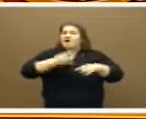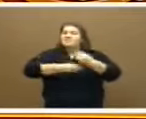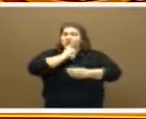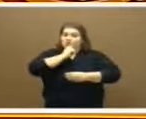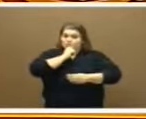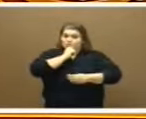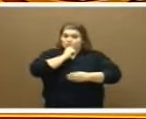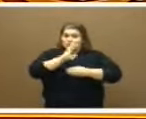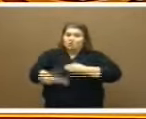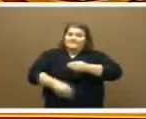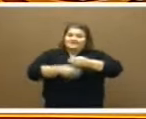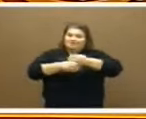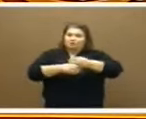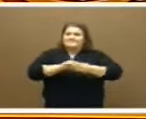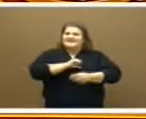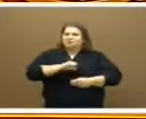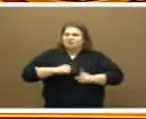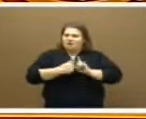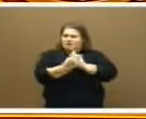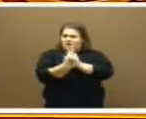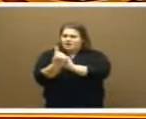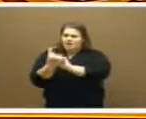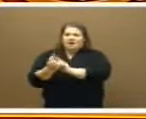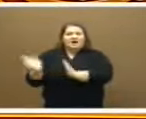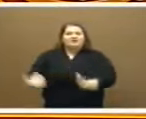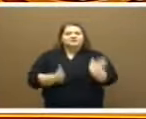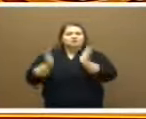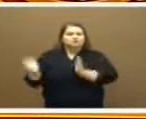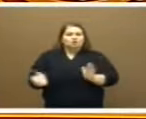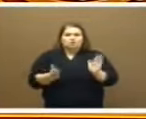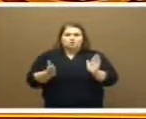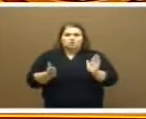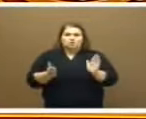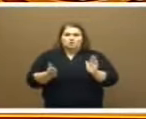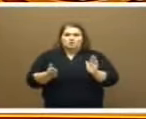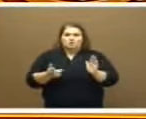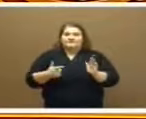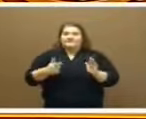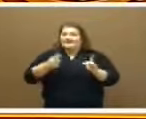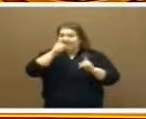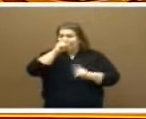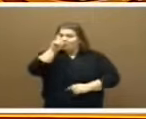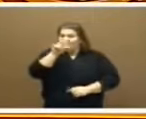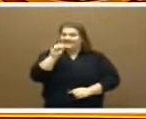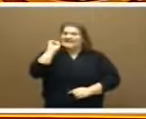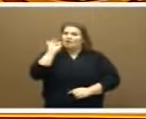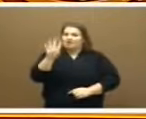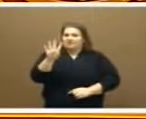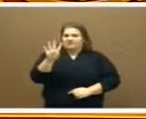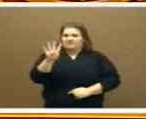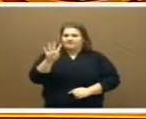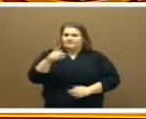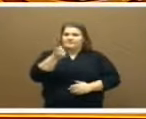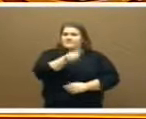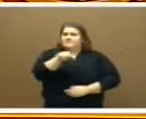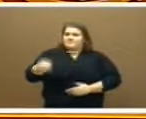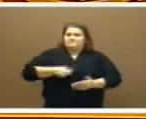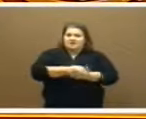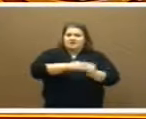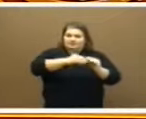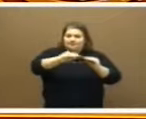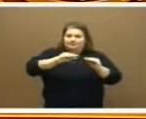de un complemento personal, transitorio y absorbible durante el ejercicio del 2014 por importe mensual